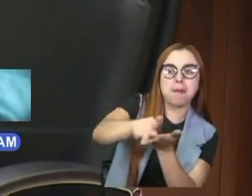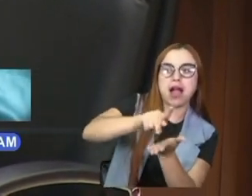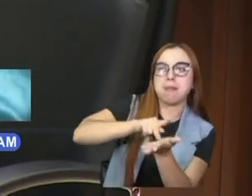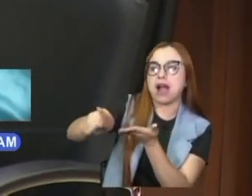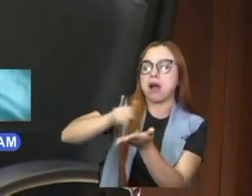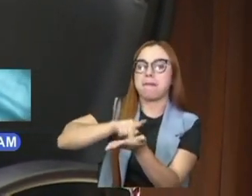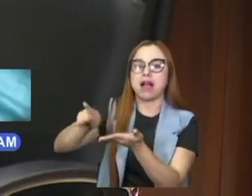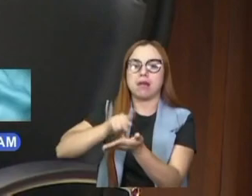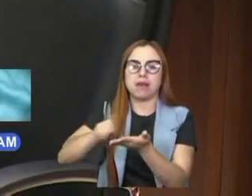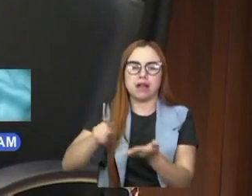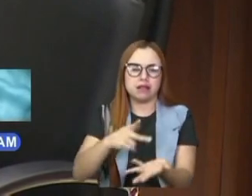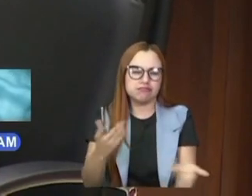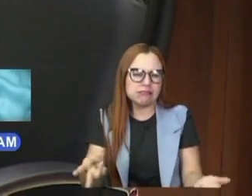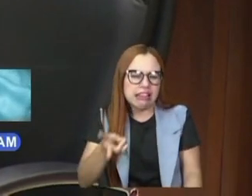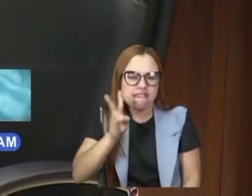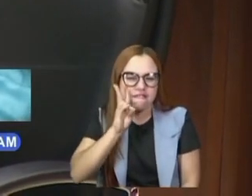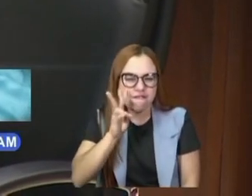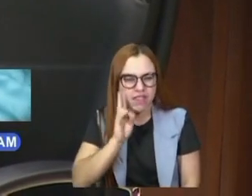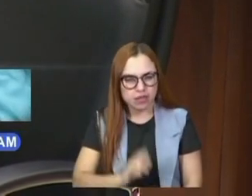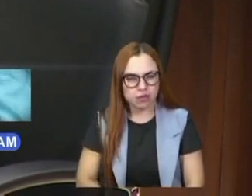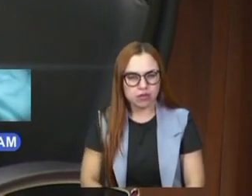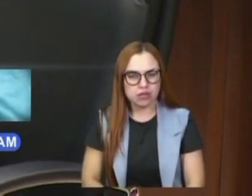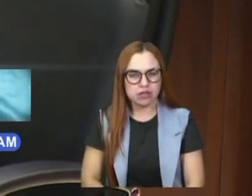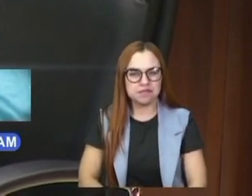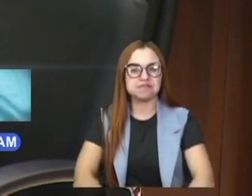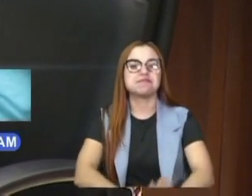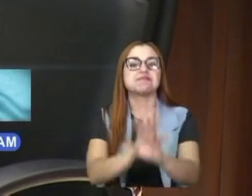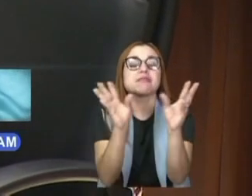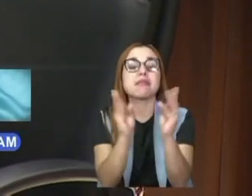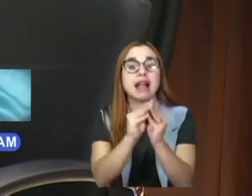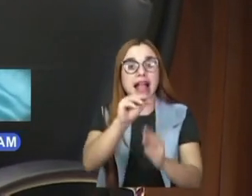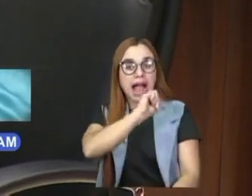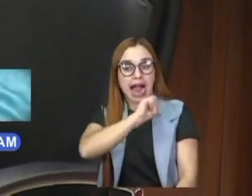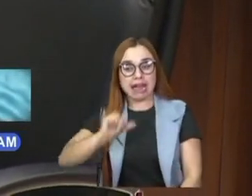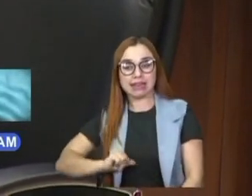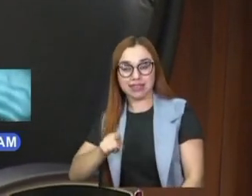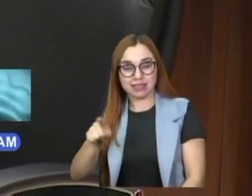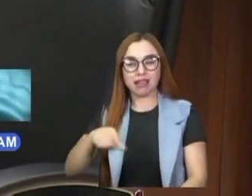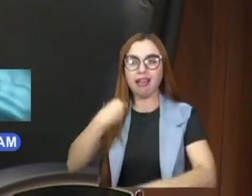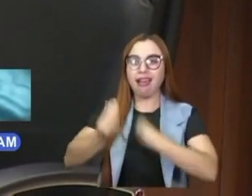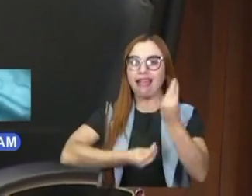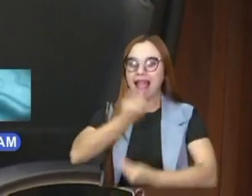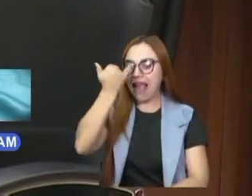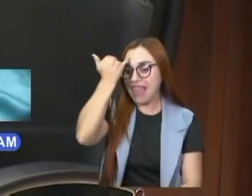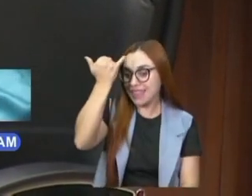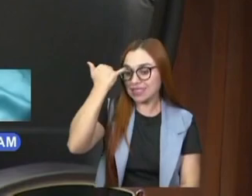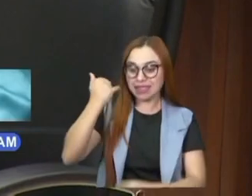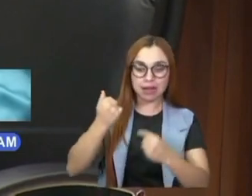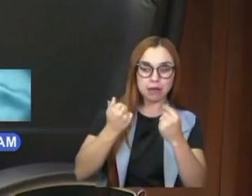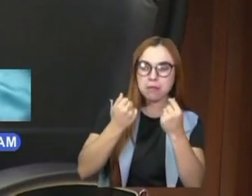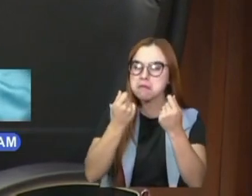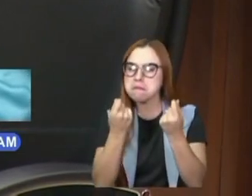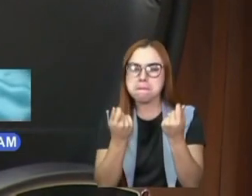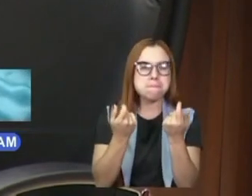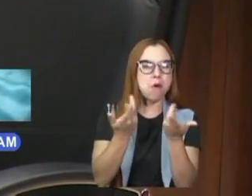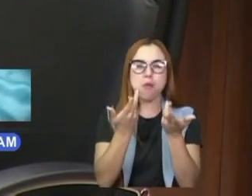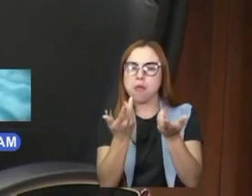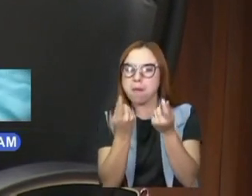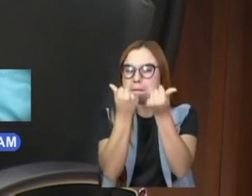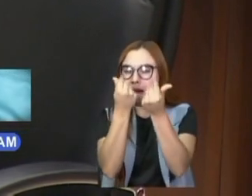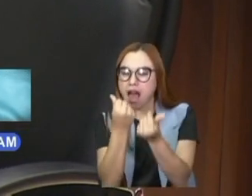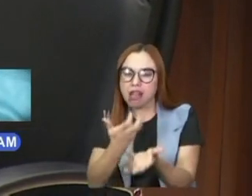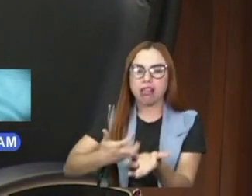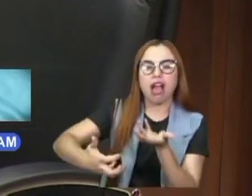cómo llevar más dinero al municipio para malinvertirlo y matar al emprendedor.